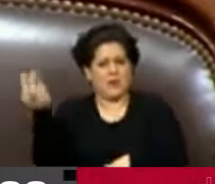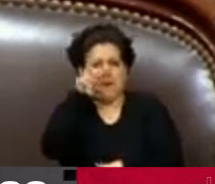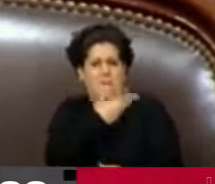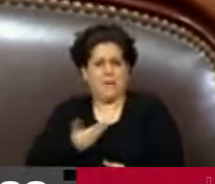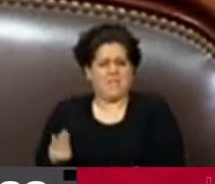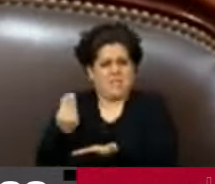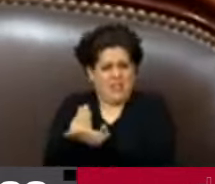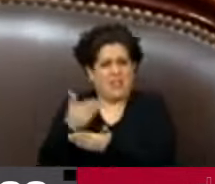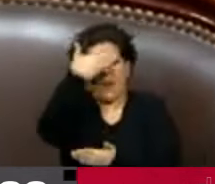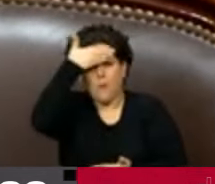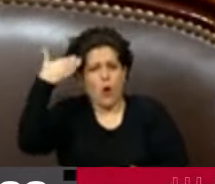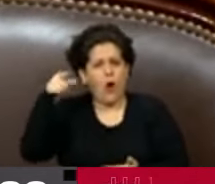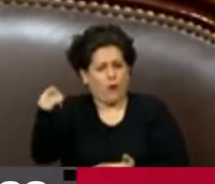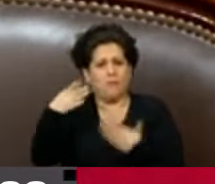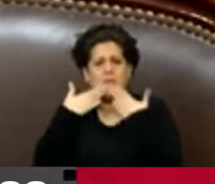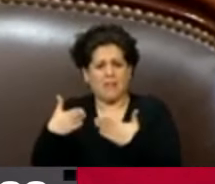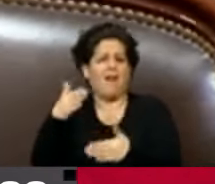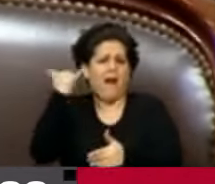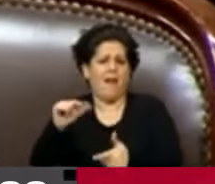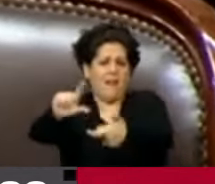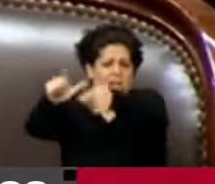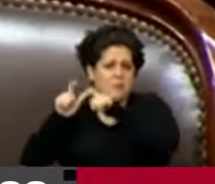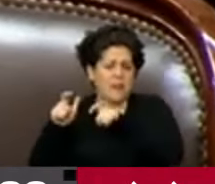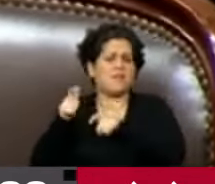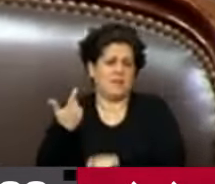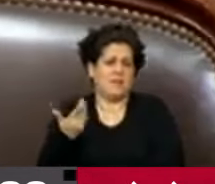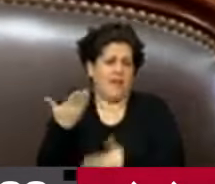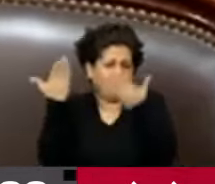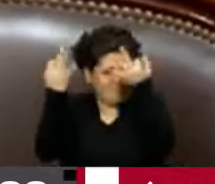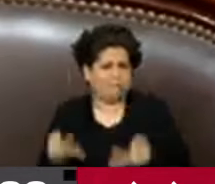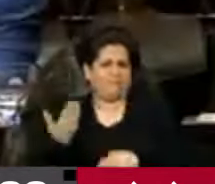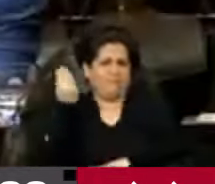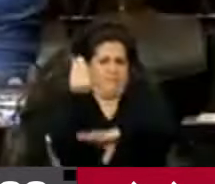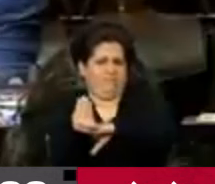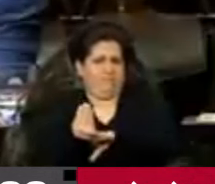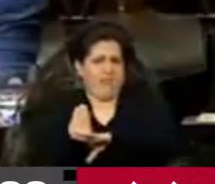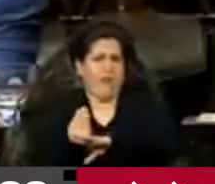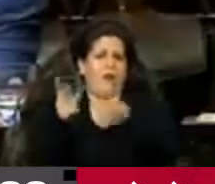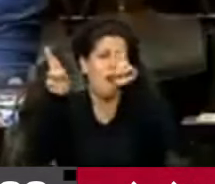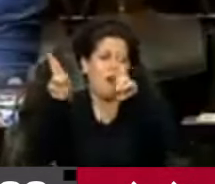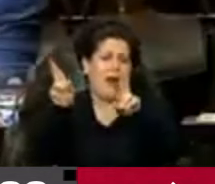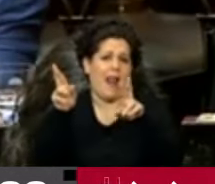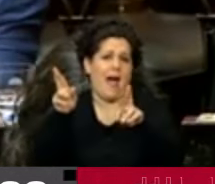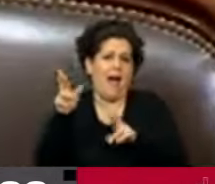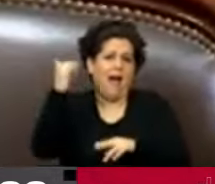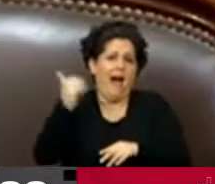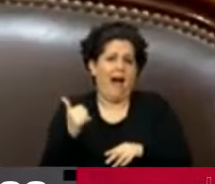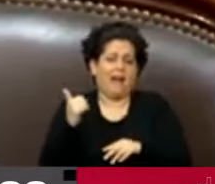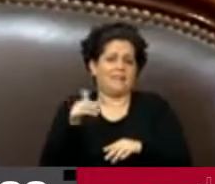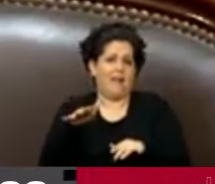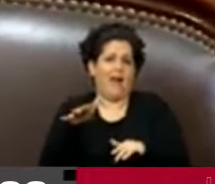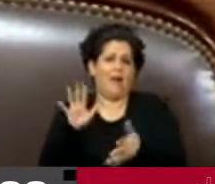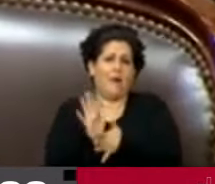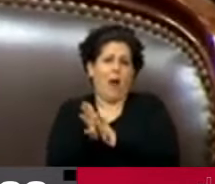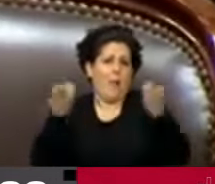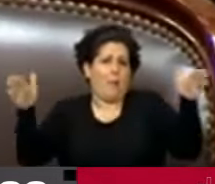de militancia y de experiencia parlamentaria para honrar ese cargo. Espero que alivie y amengúe esa impronta que